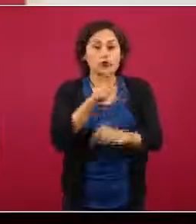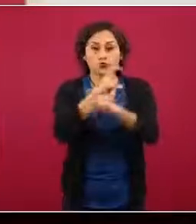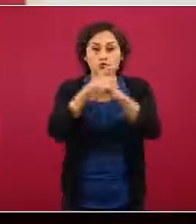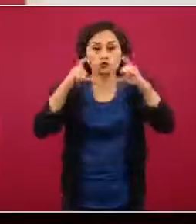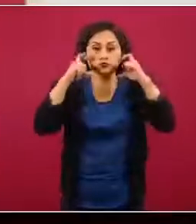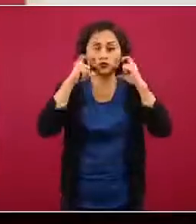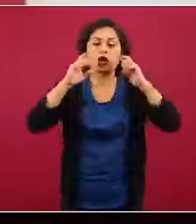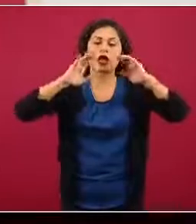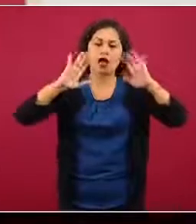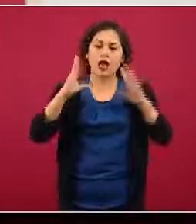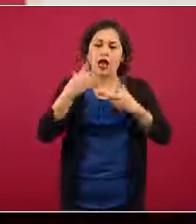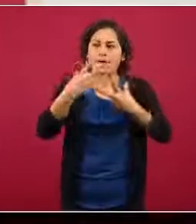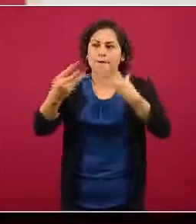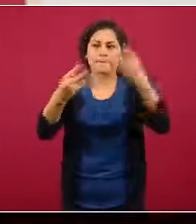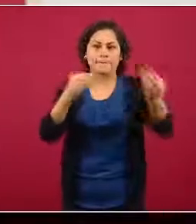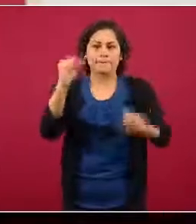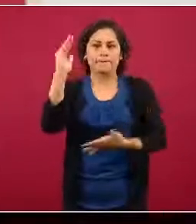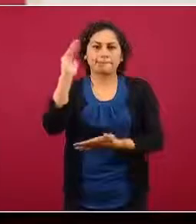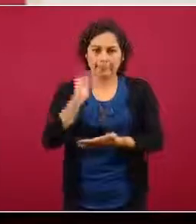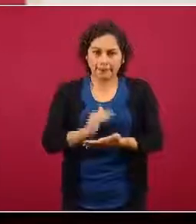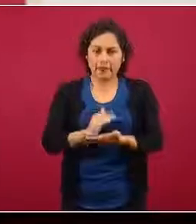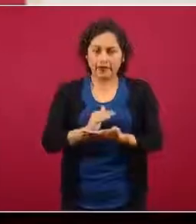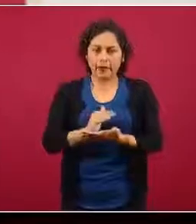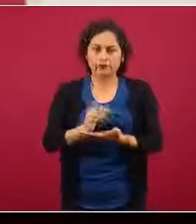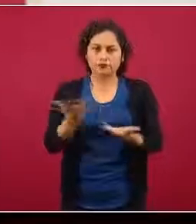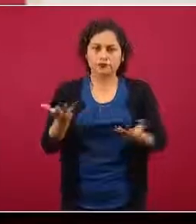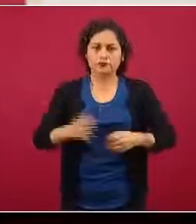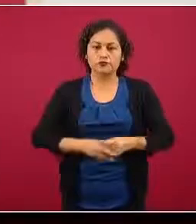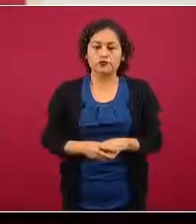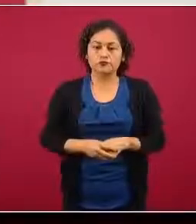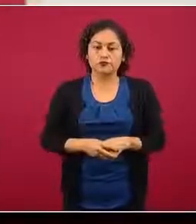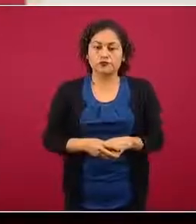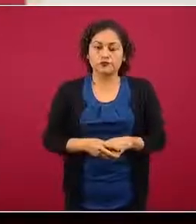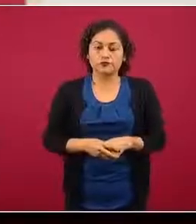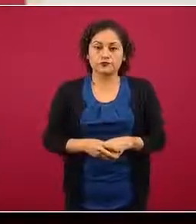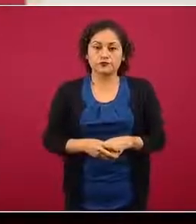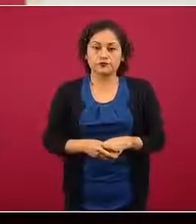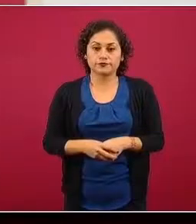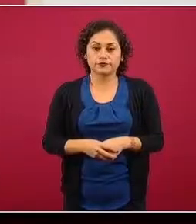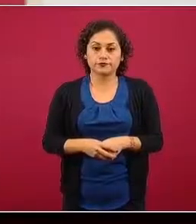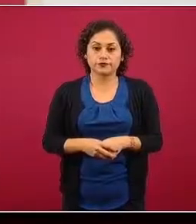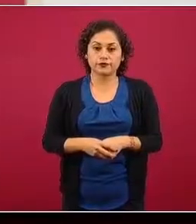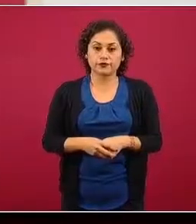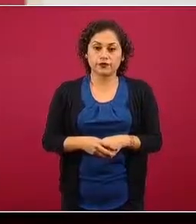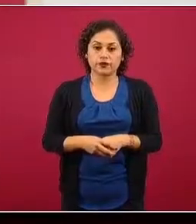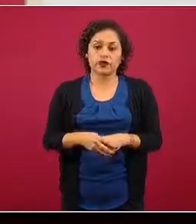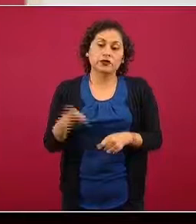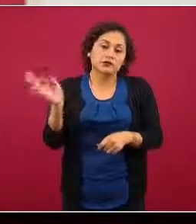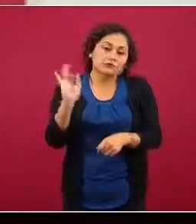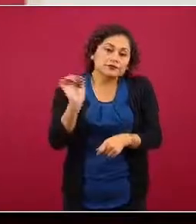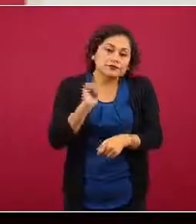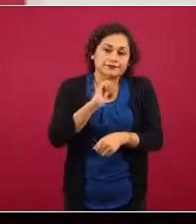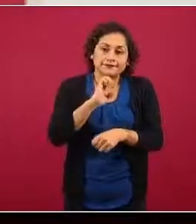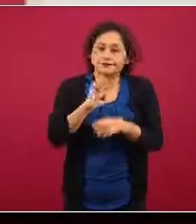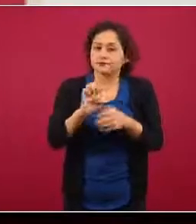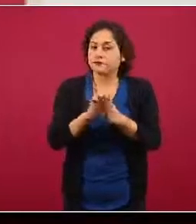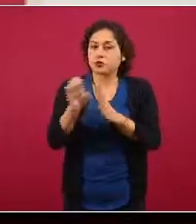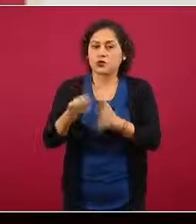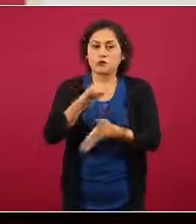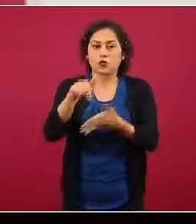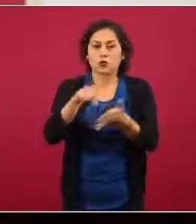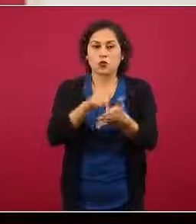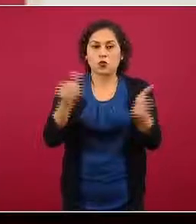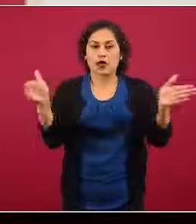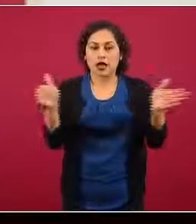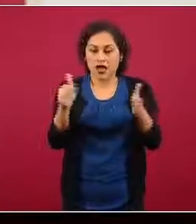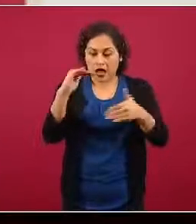la probabilidad o el riesgo de que quienes estemos en un lugar cerrado vayamos a ser